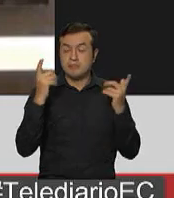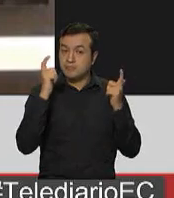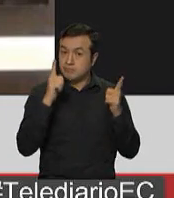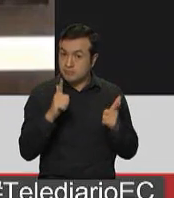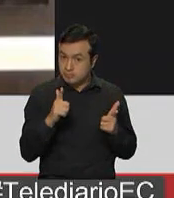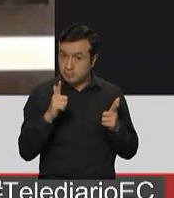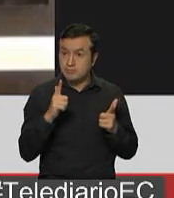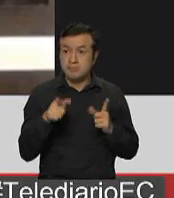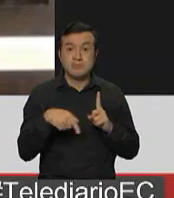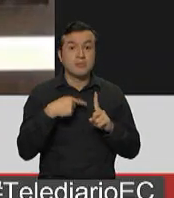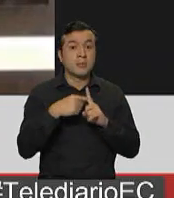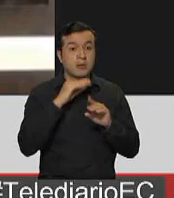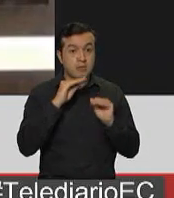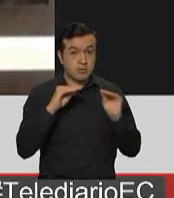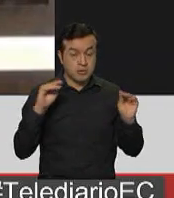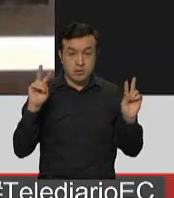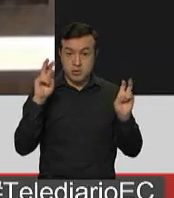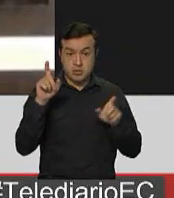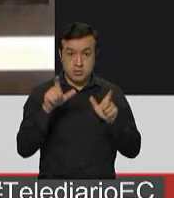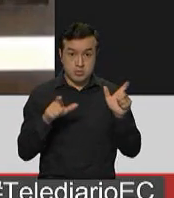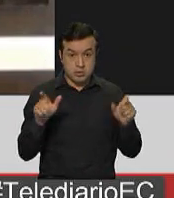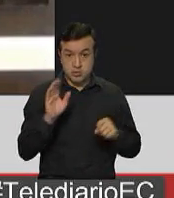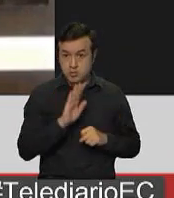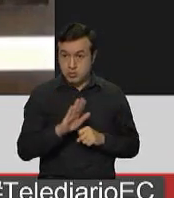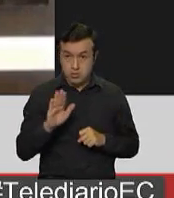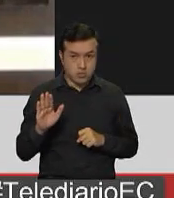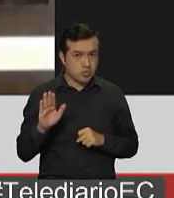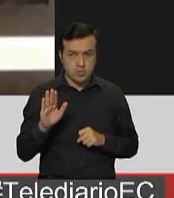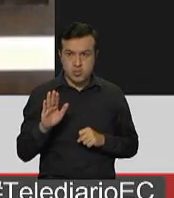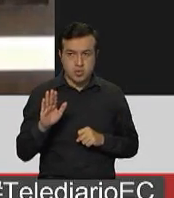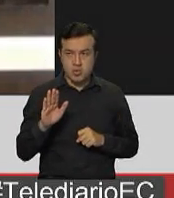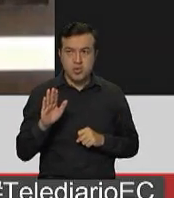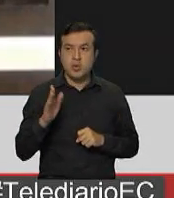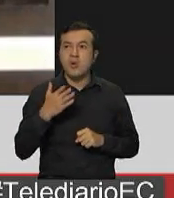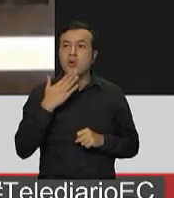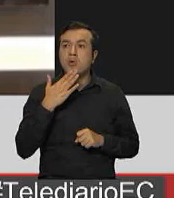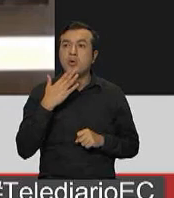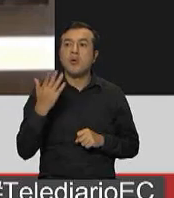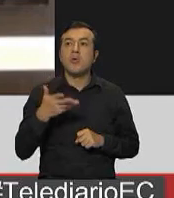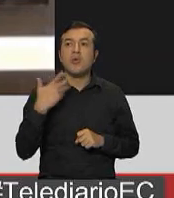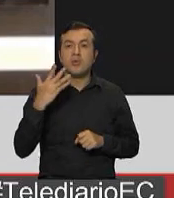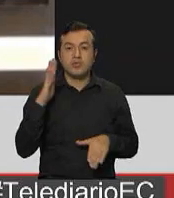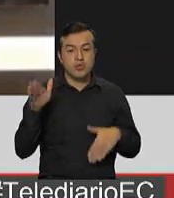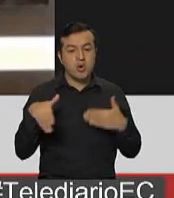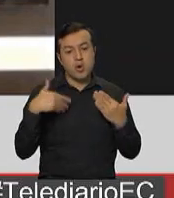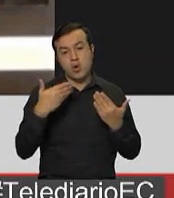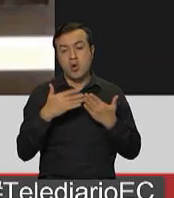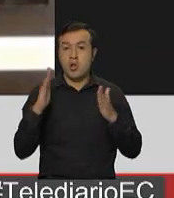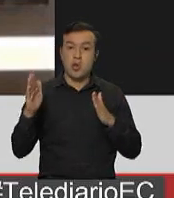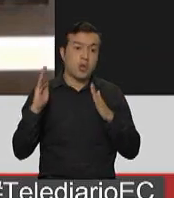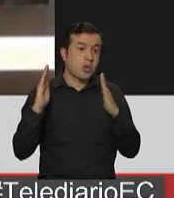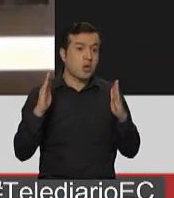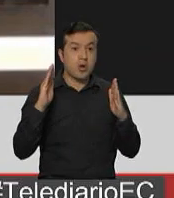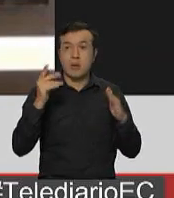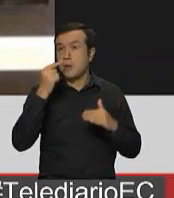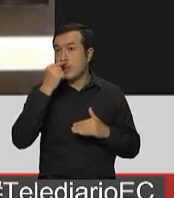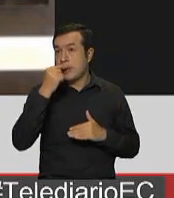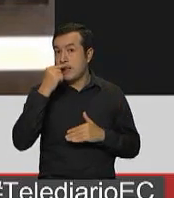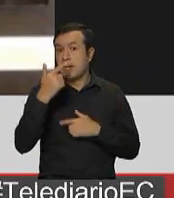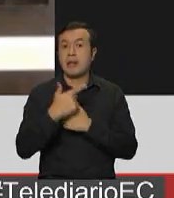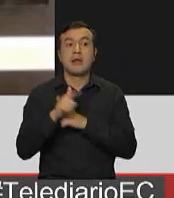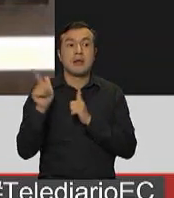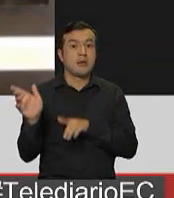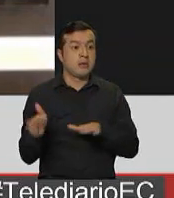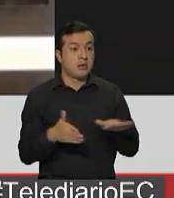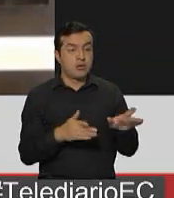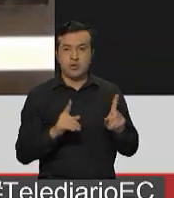pendiente. Y de nuevo, no es un tema de la ciudadanía. La ciudadanía no puede decir, ya todo es un show porque cortaron a Blalano. Esto